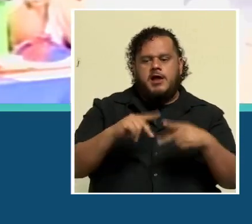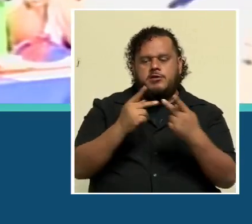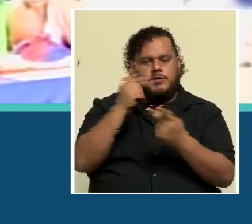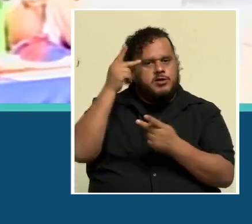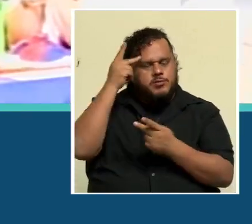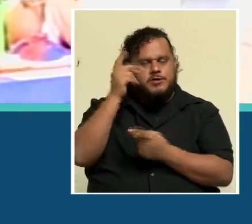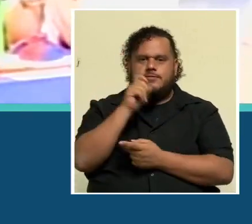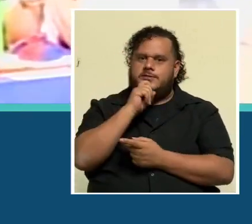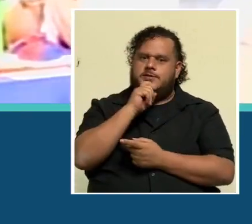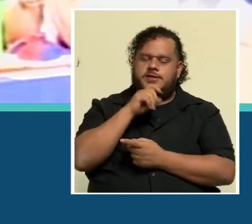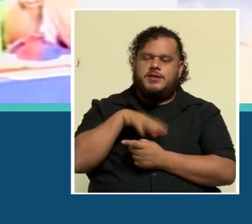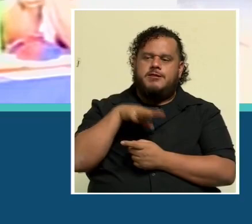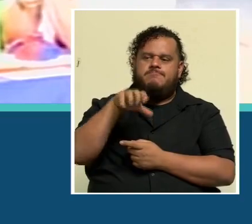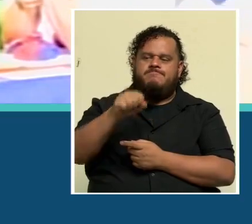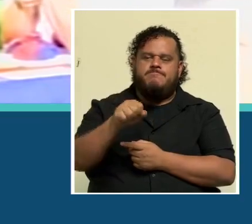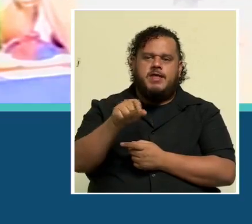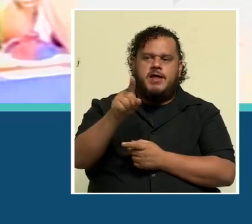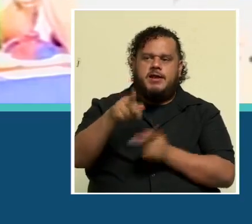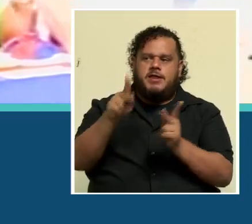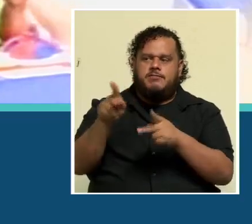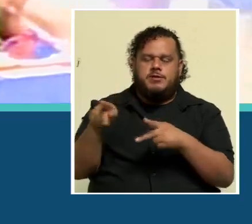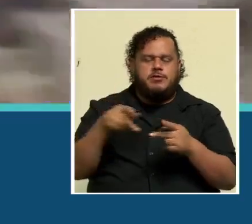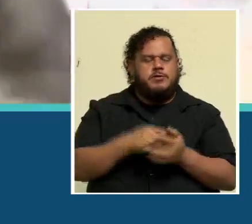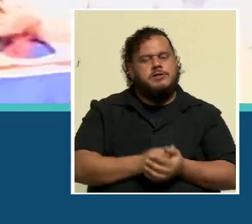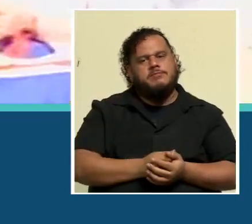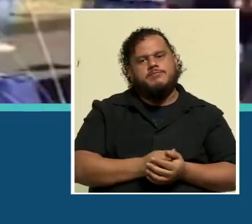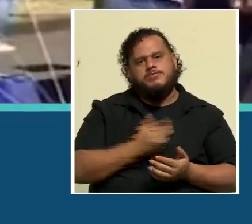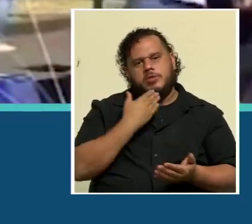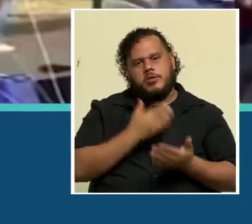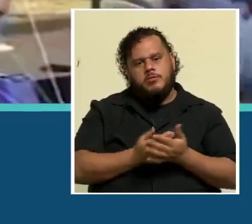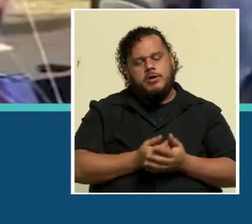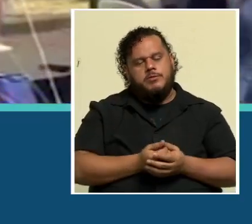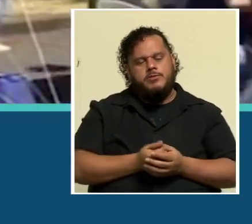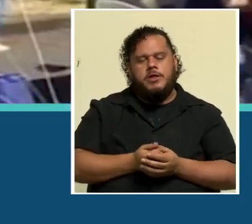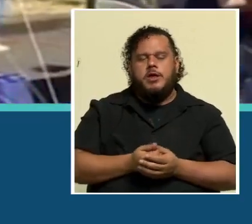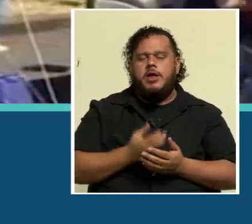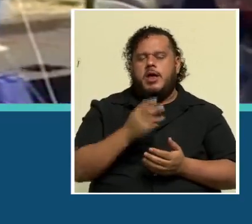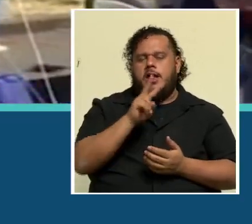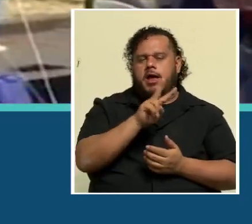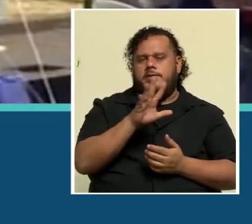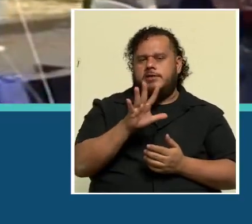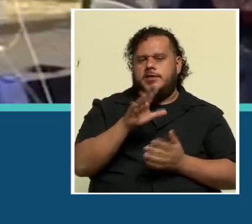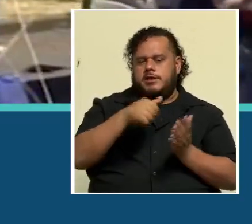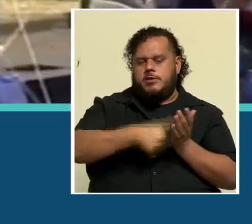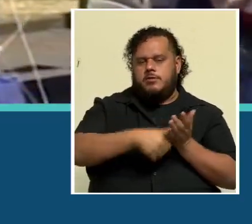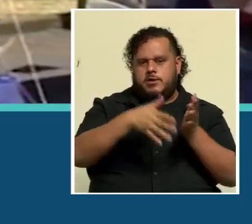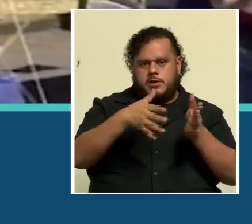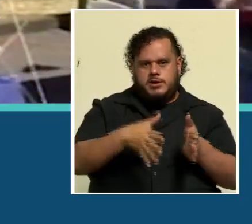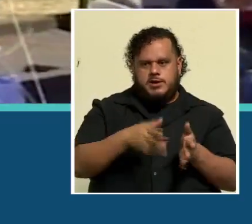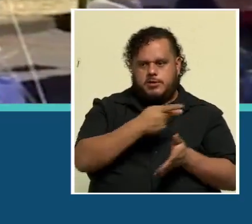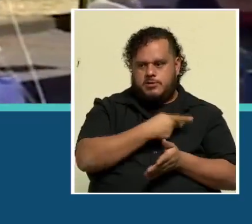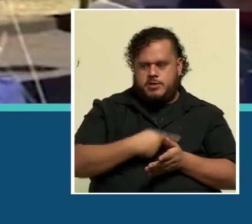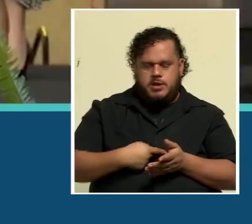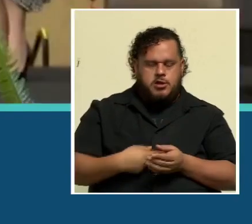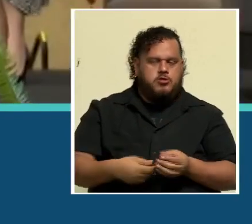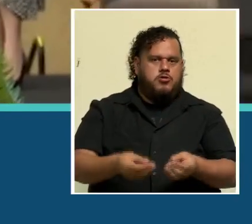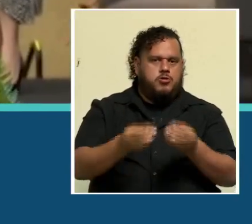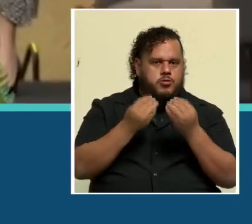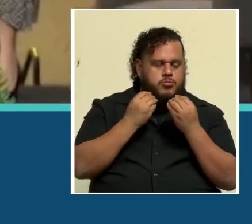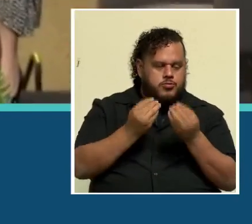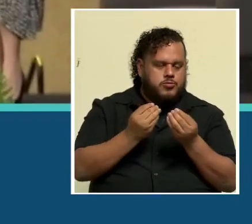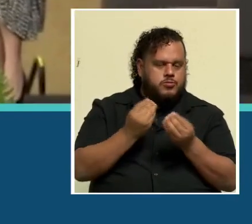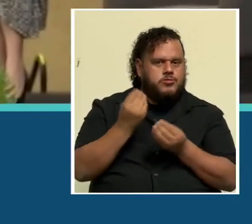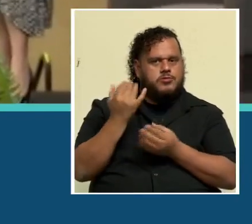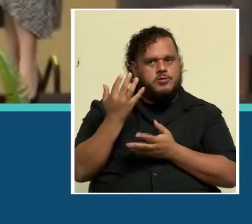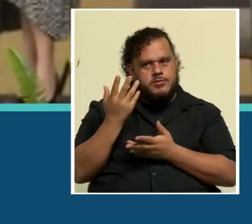más convencer a la gente. Ahora, hay 25 candidatos a la presidencia, o sea, son bastantes